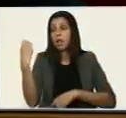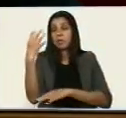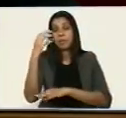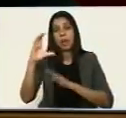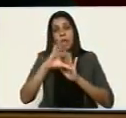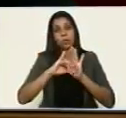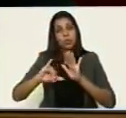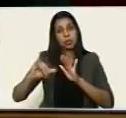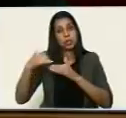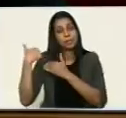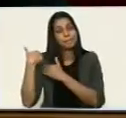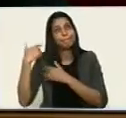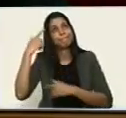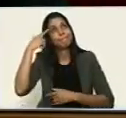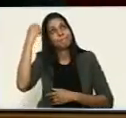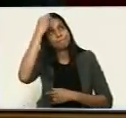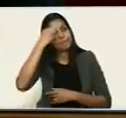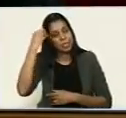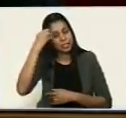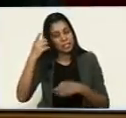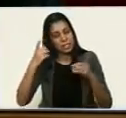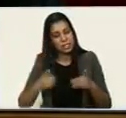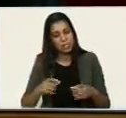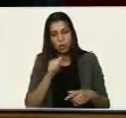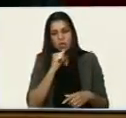Constituyente hacerlo. No,